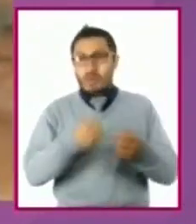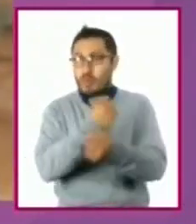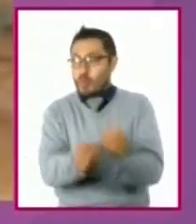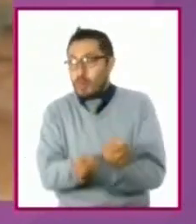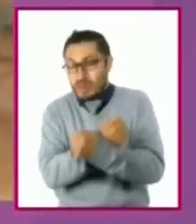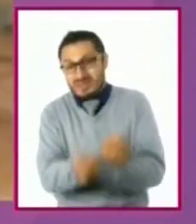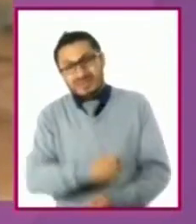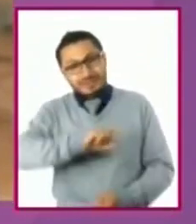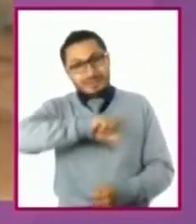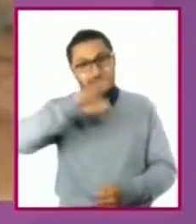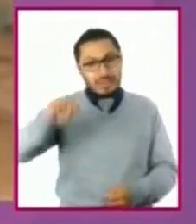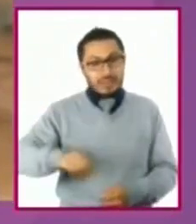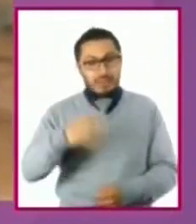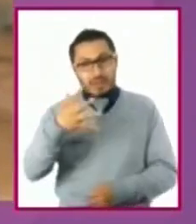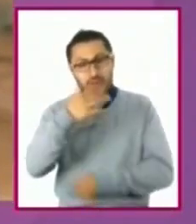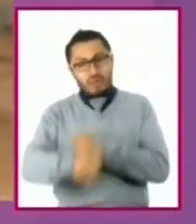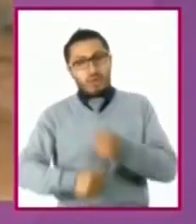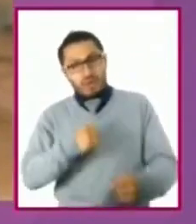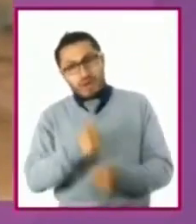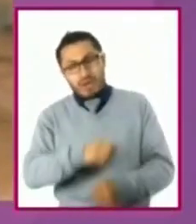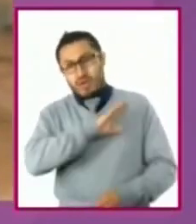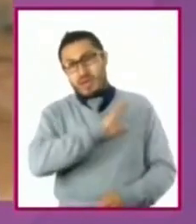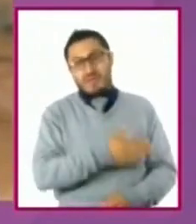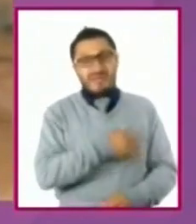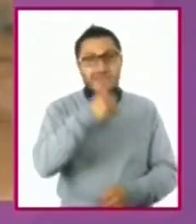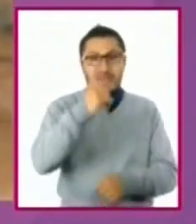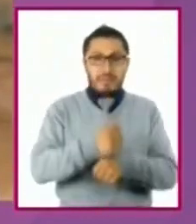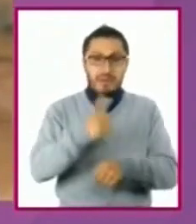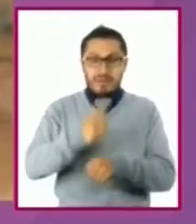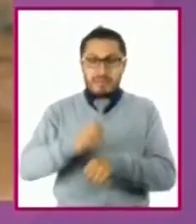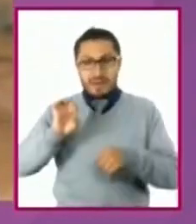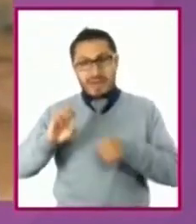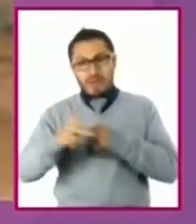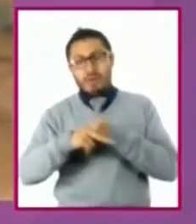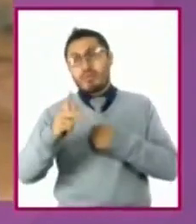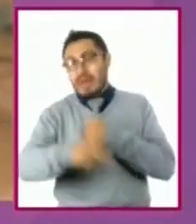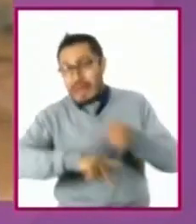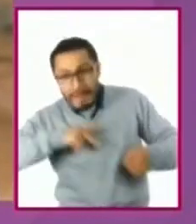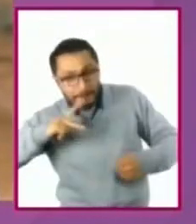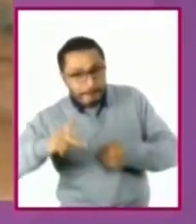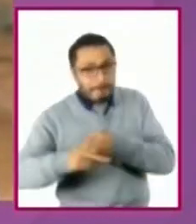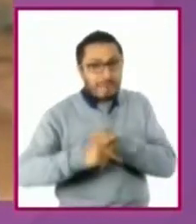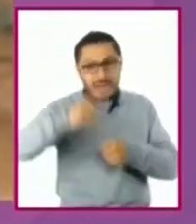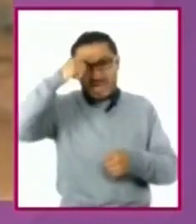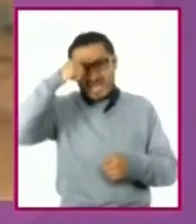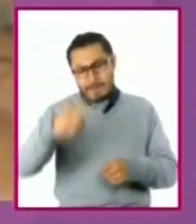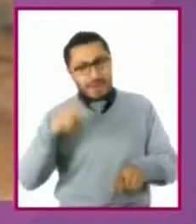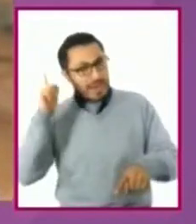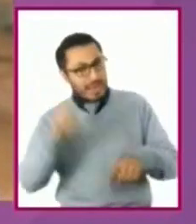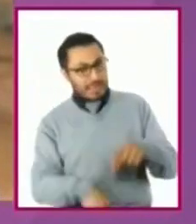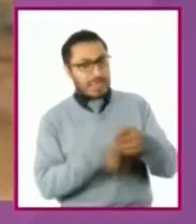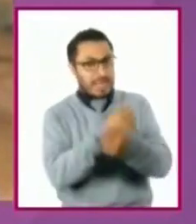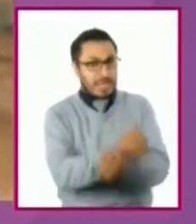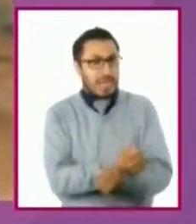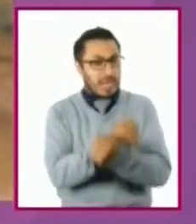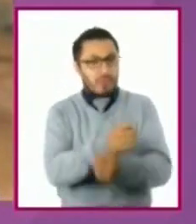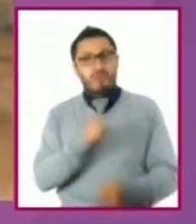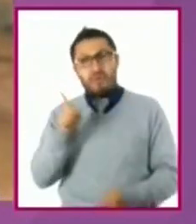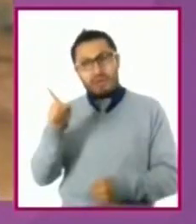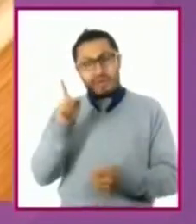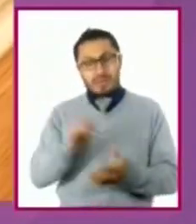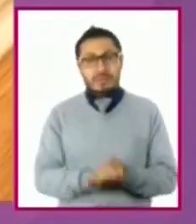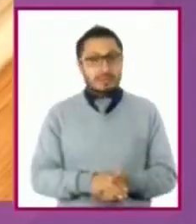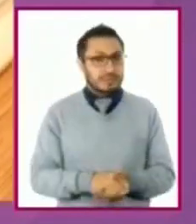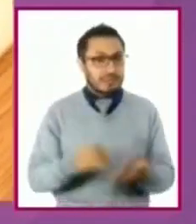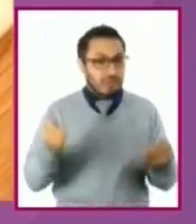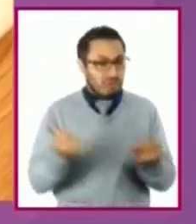España se convirtió en el primer país europeo en abolir la esclavitud de los indígenas en la Nueva España. También dice que Simón